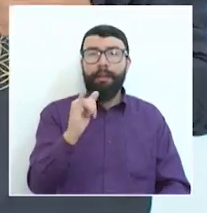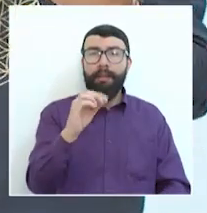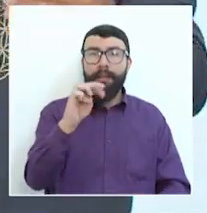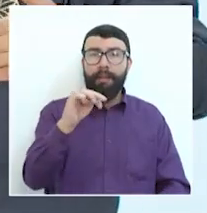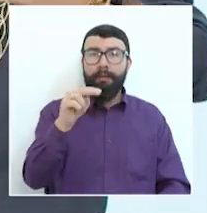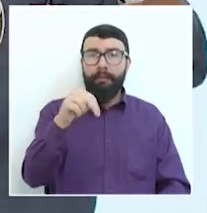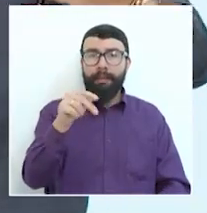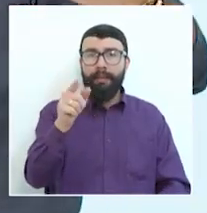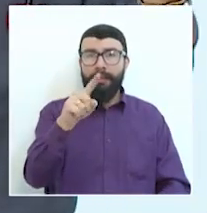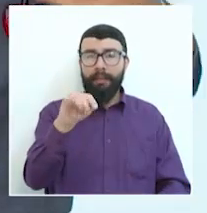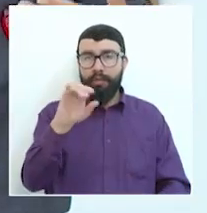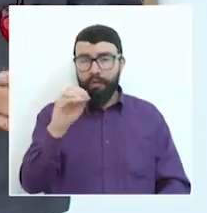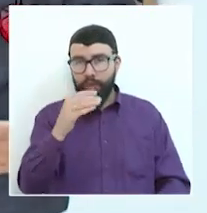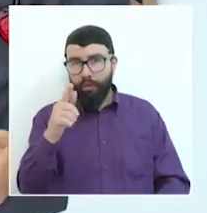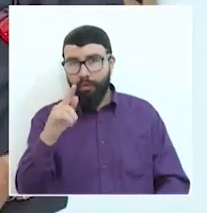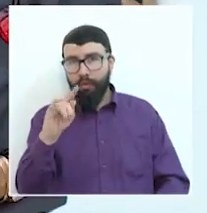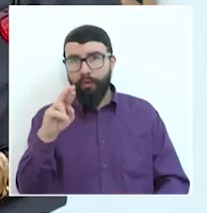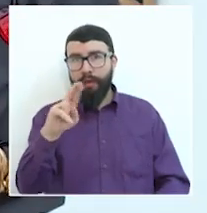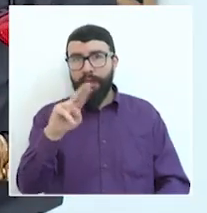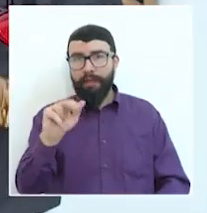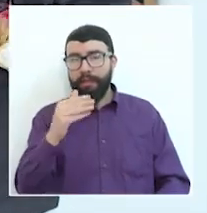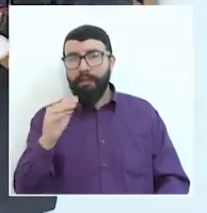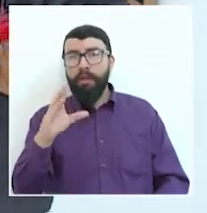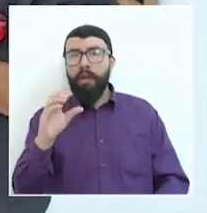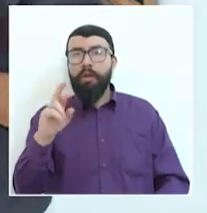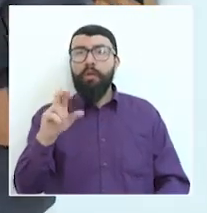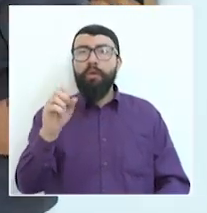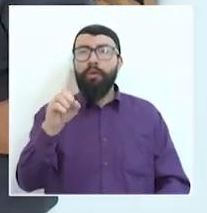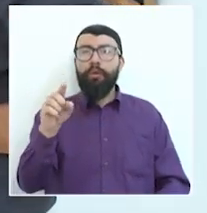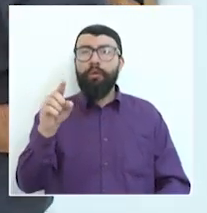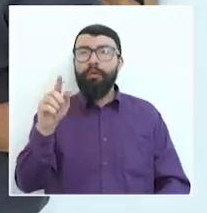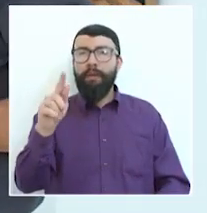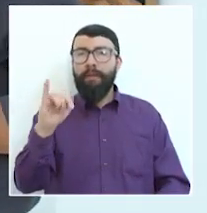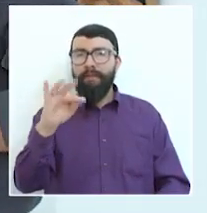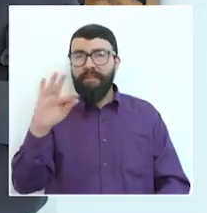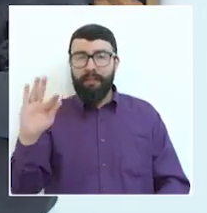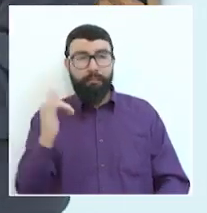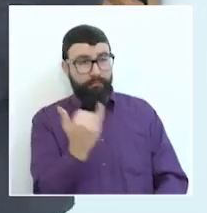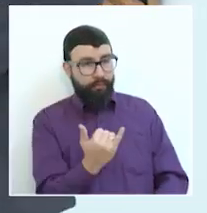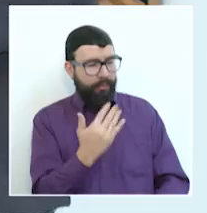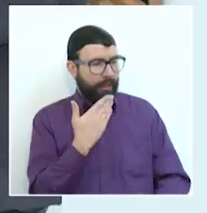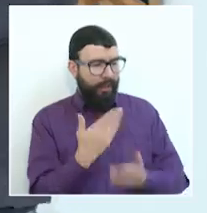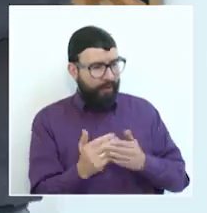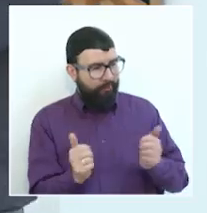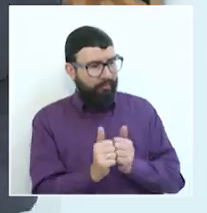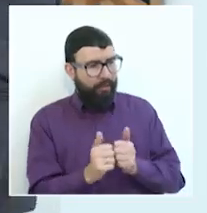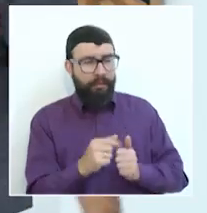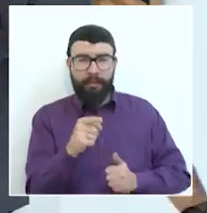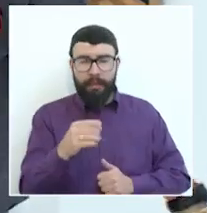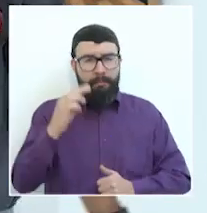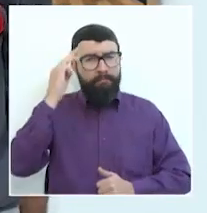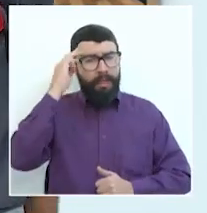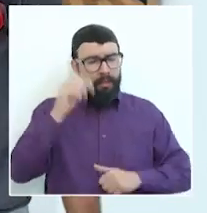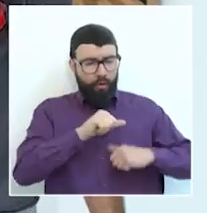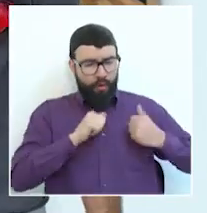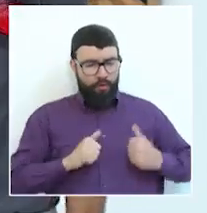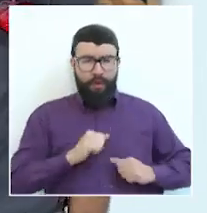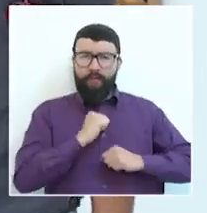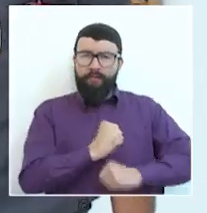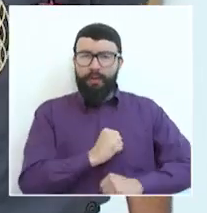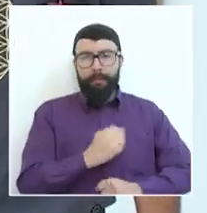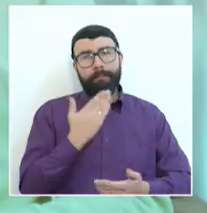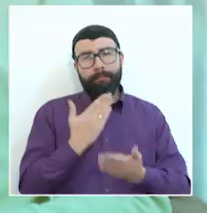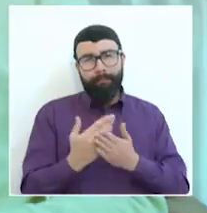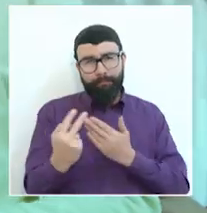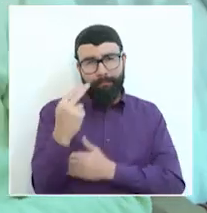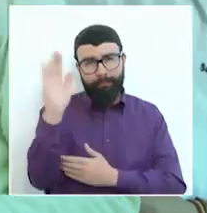enseña mucha actividad física para recuperar la salud, y gracias por este presente de mente, corazón, fuerza. A todos ustedes, mil